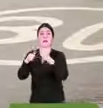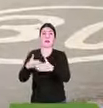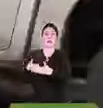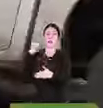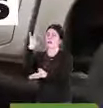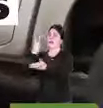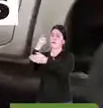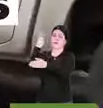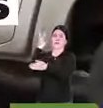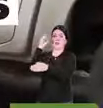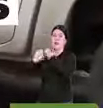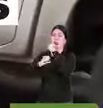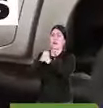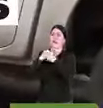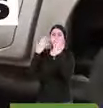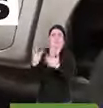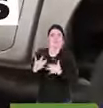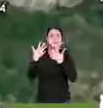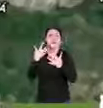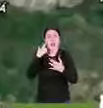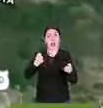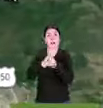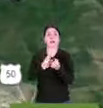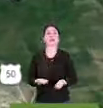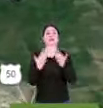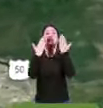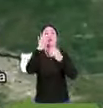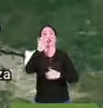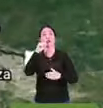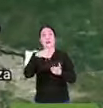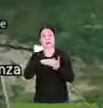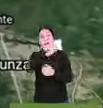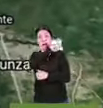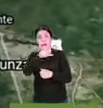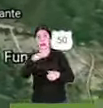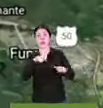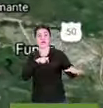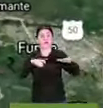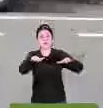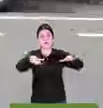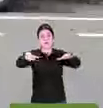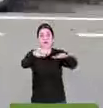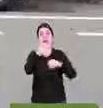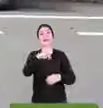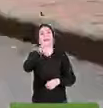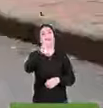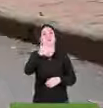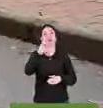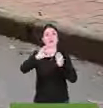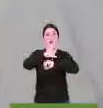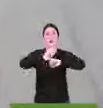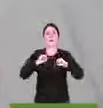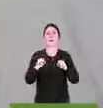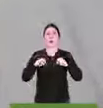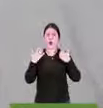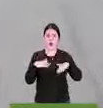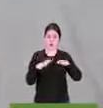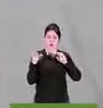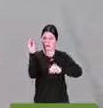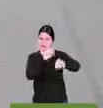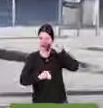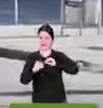que ha beneficiado a más de 90 mil usuarios y que se extenderá por 17 zonas de la ciudad para contribuir con el ordenamiento del